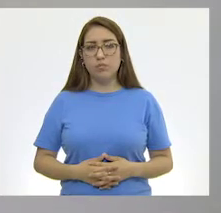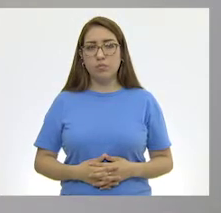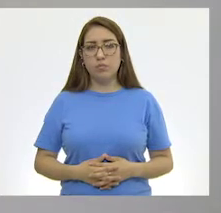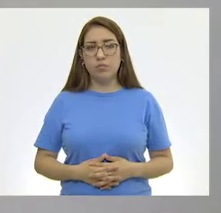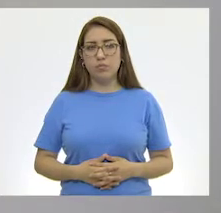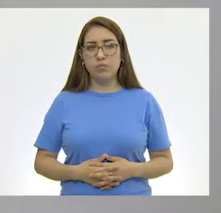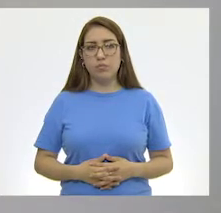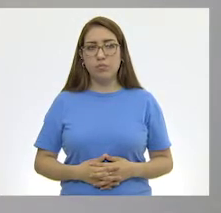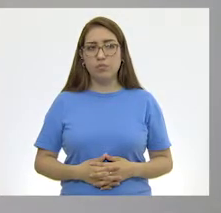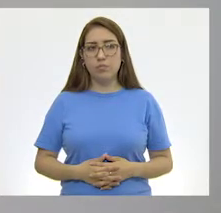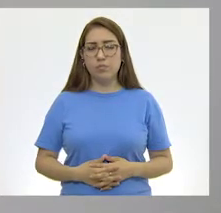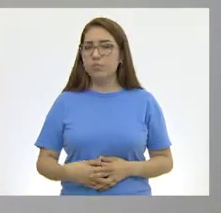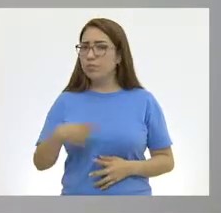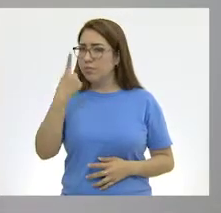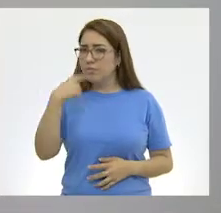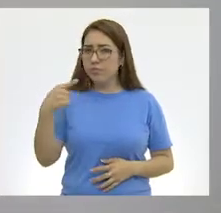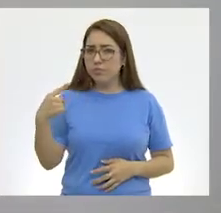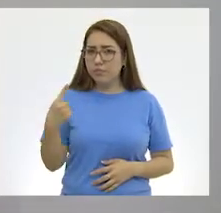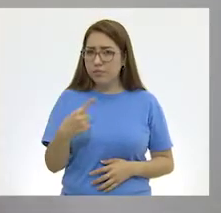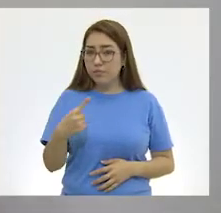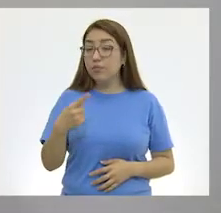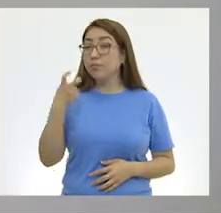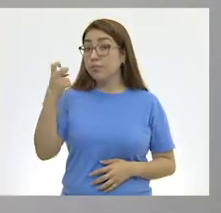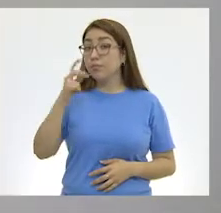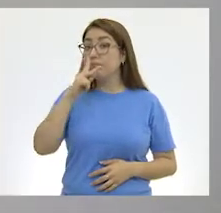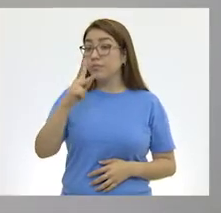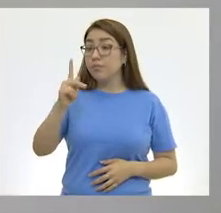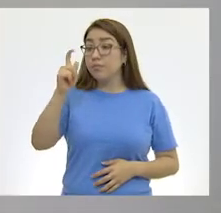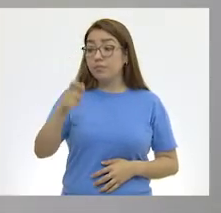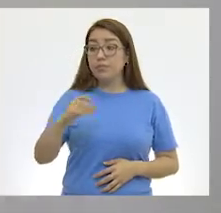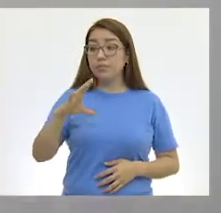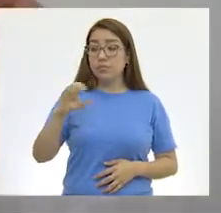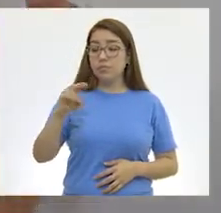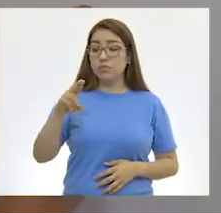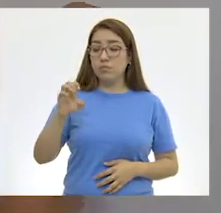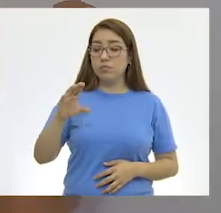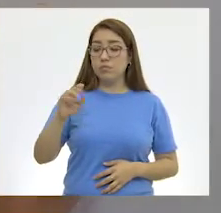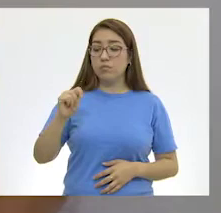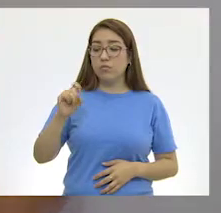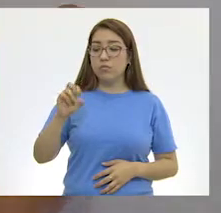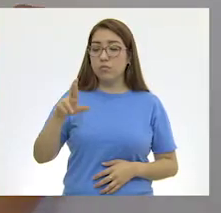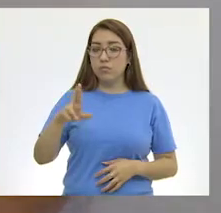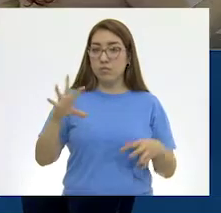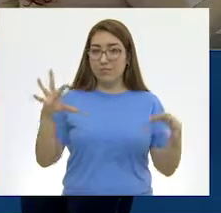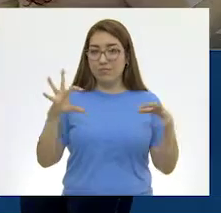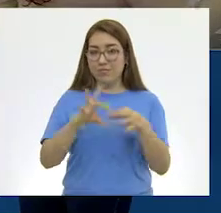Que sería nuestro conector, conector, ¿verdad? Conector. ¿Para qué se dé